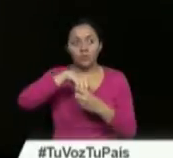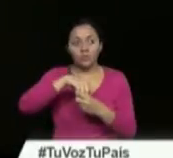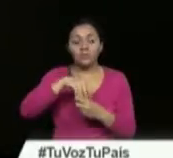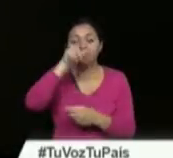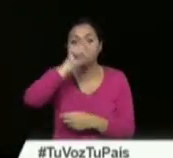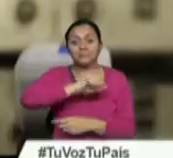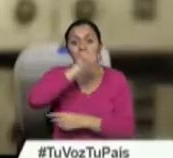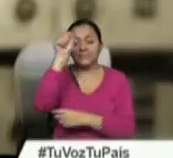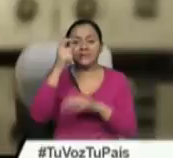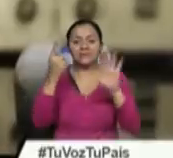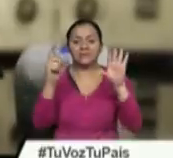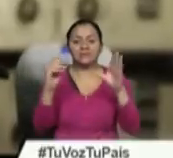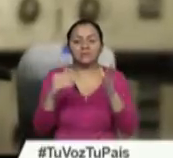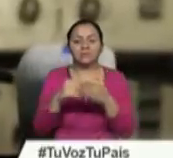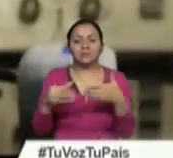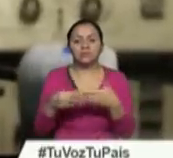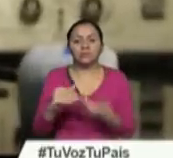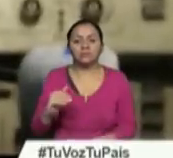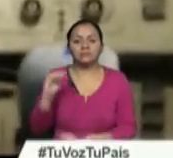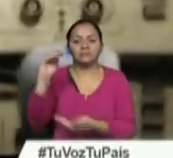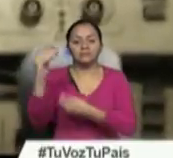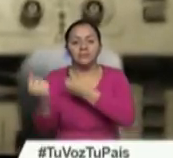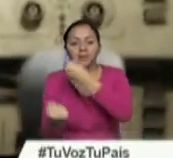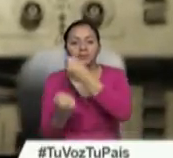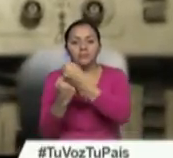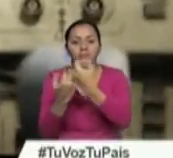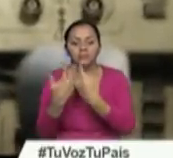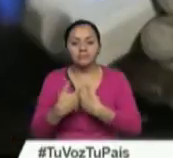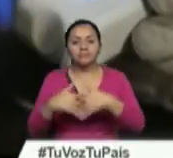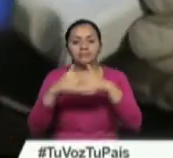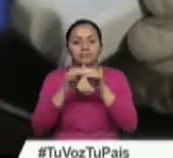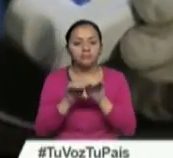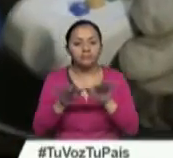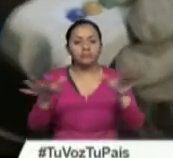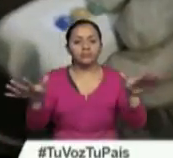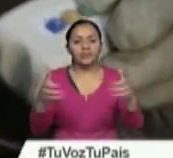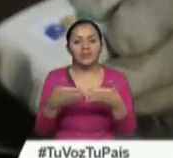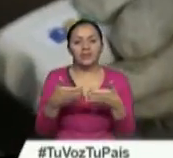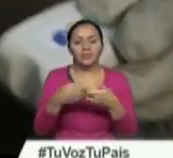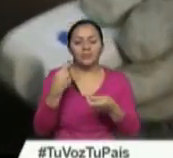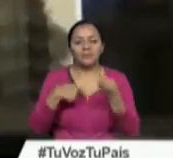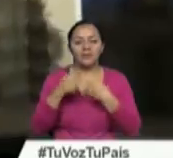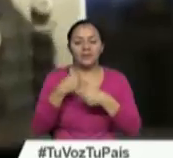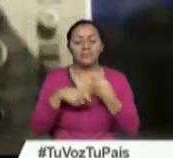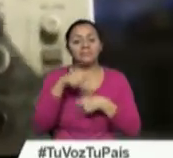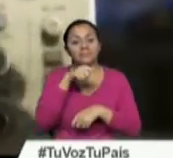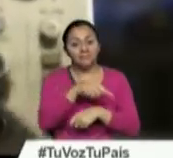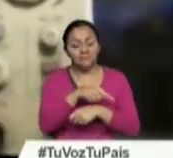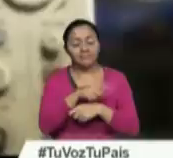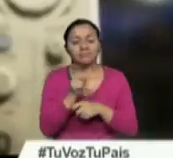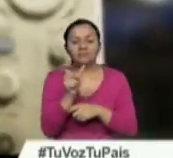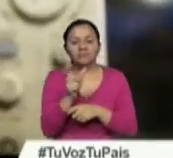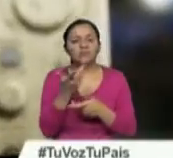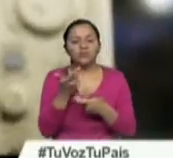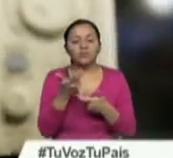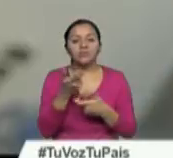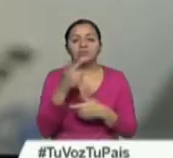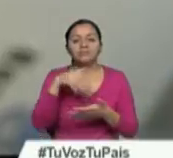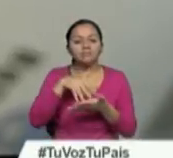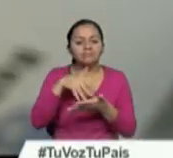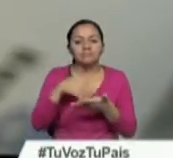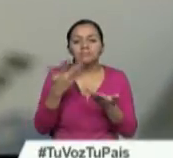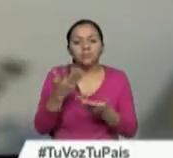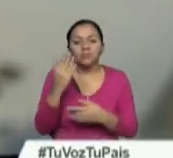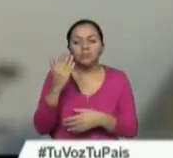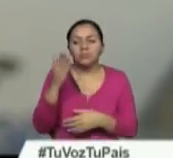reciben $60.000 como apoyo para seguir impulsando la expansión del equipo. Hunt Ice nació en las aulas de la Universidad del